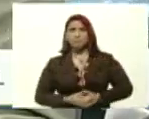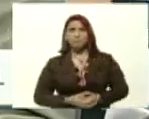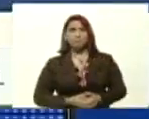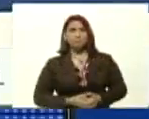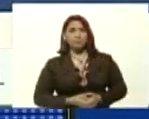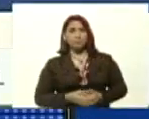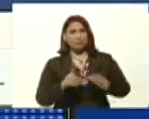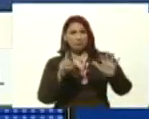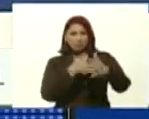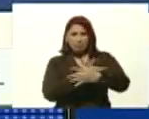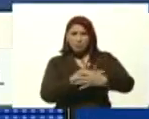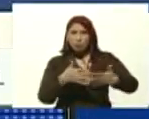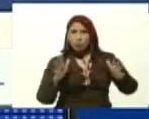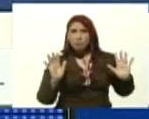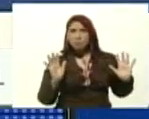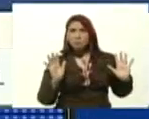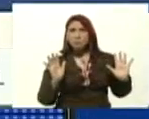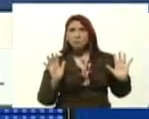6 millones.